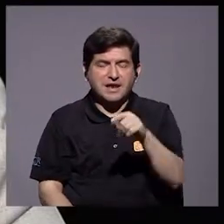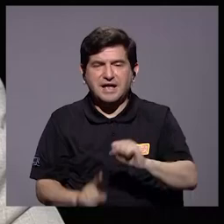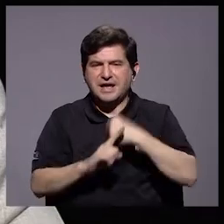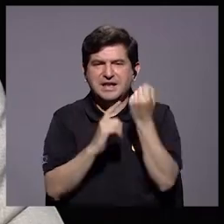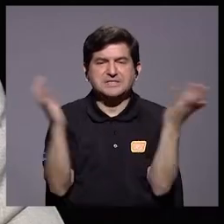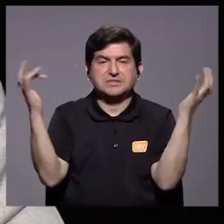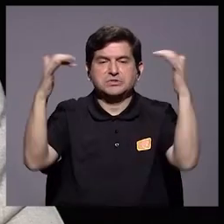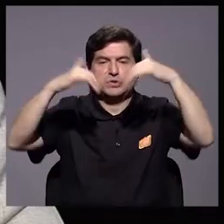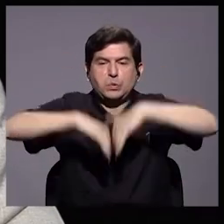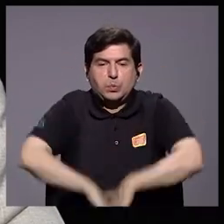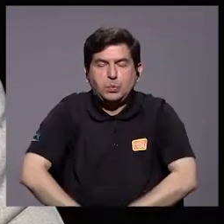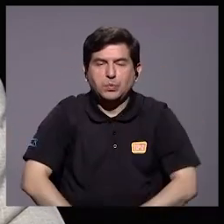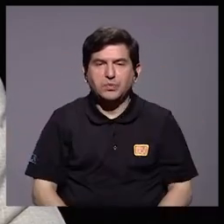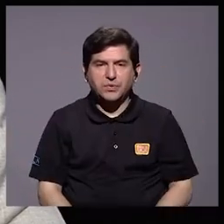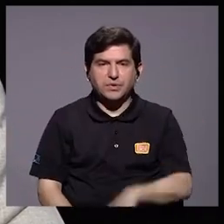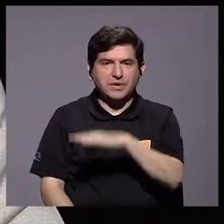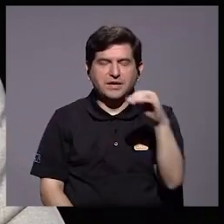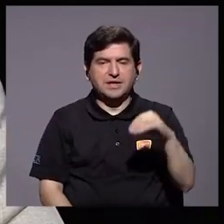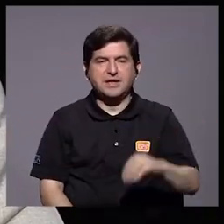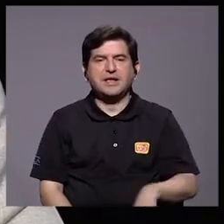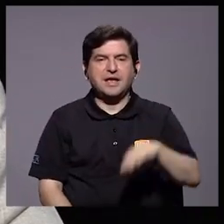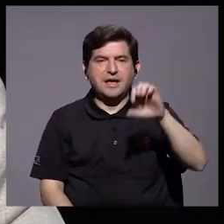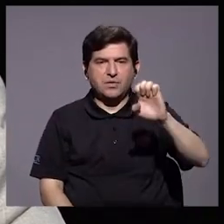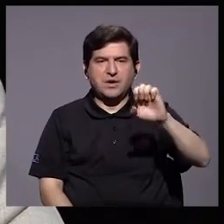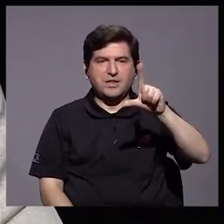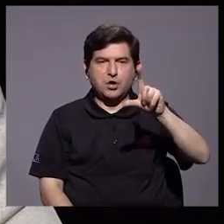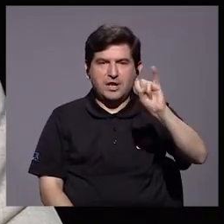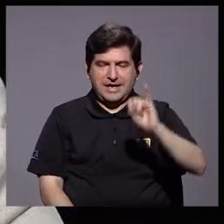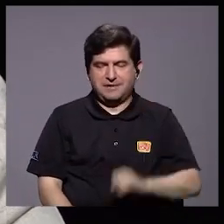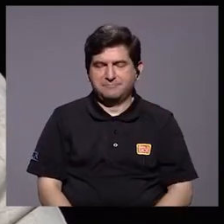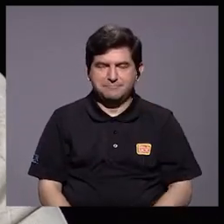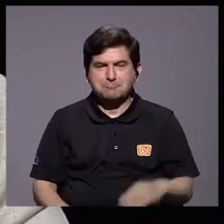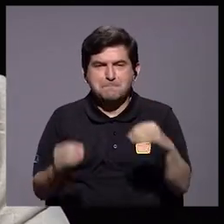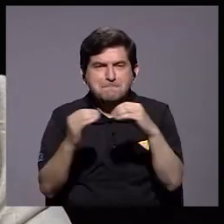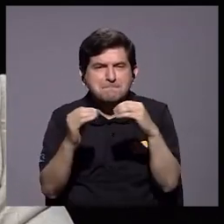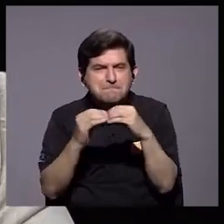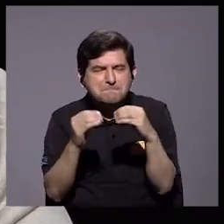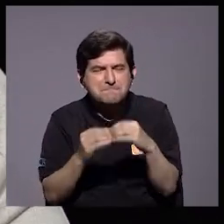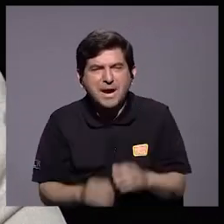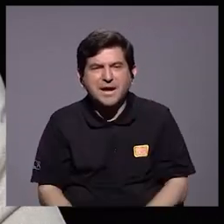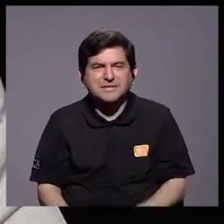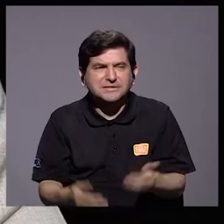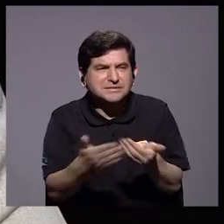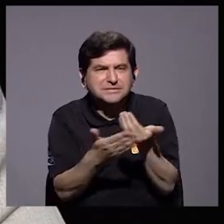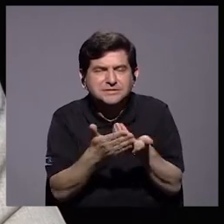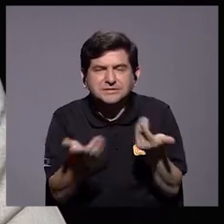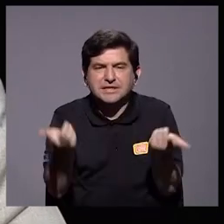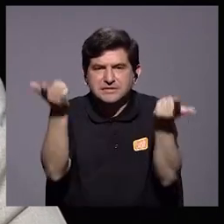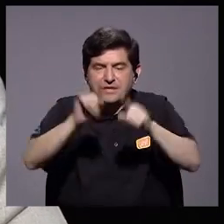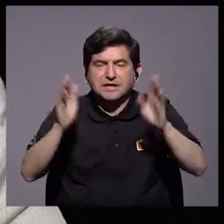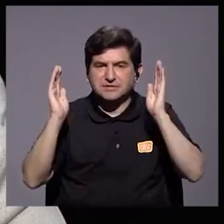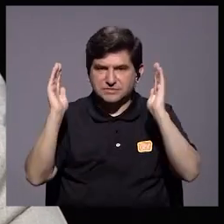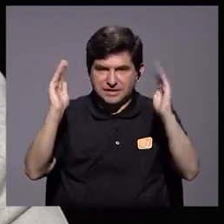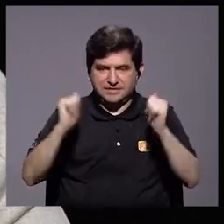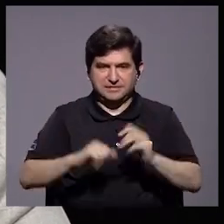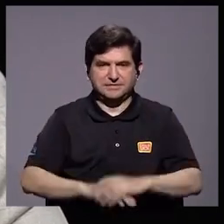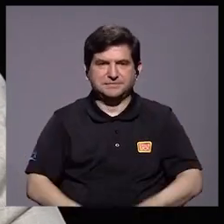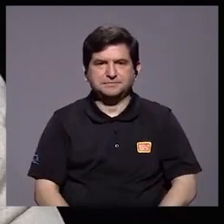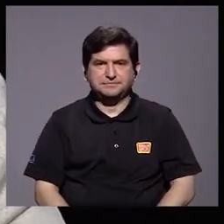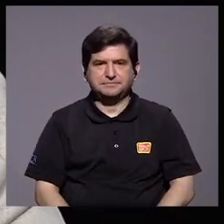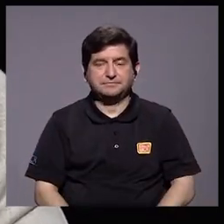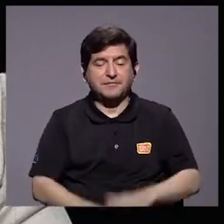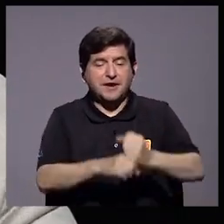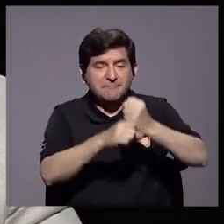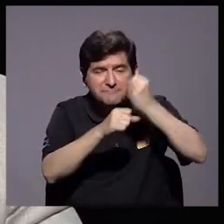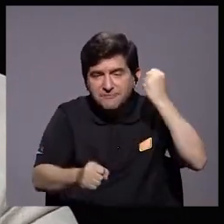y don eduardo lee tal vez el más reciente de estos casos grandes federación de